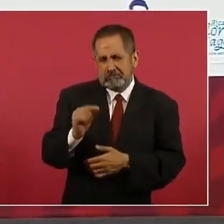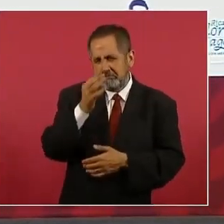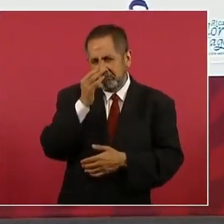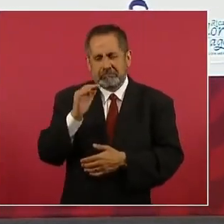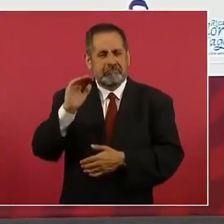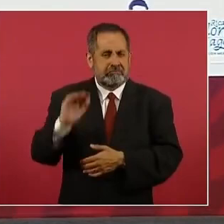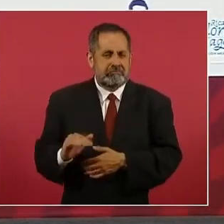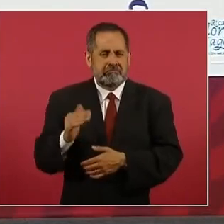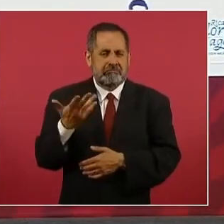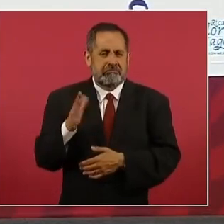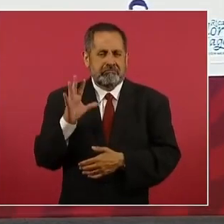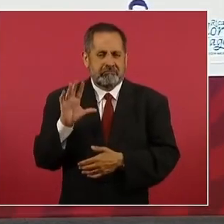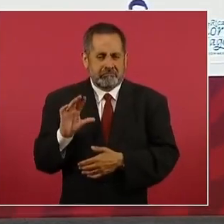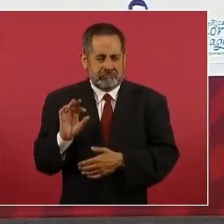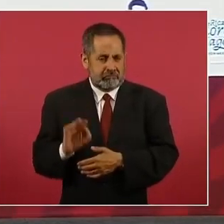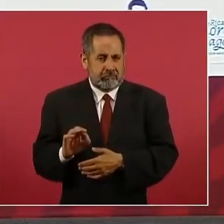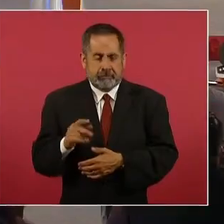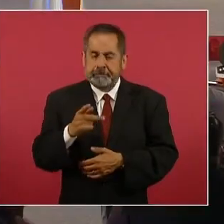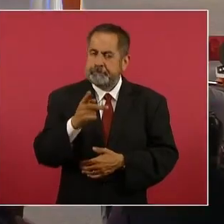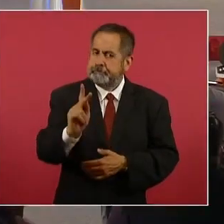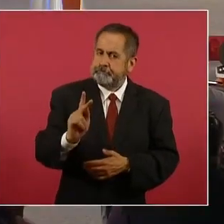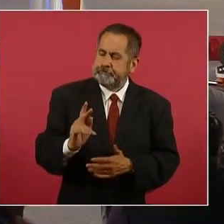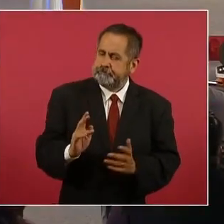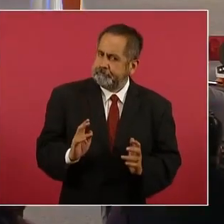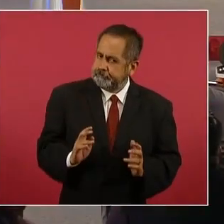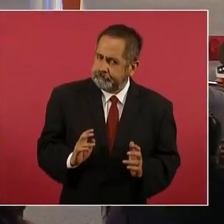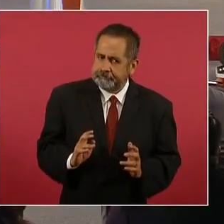10%. Sin embargo,